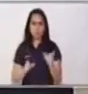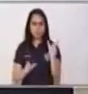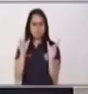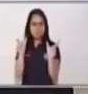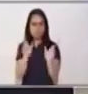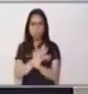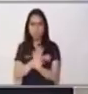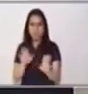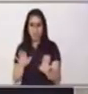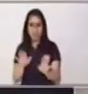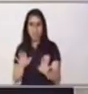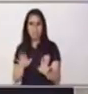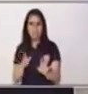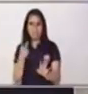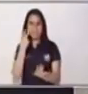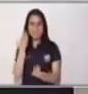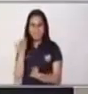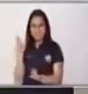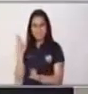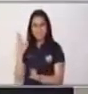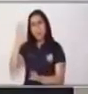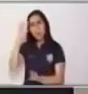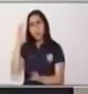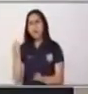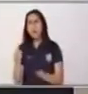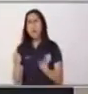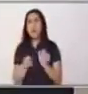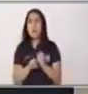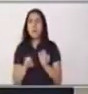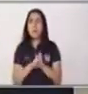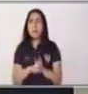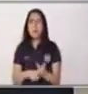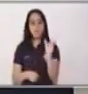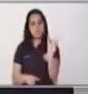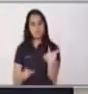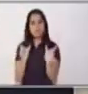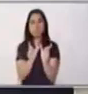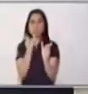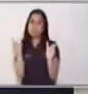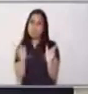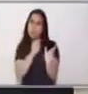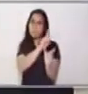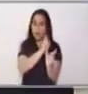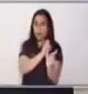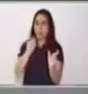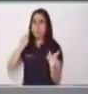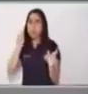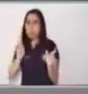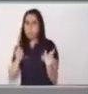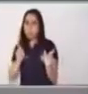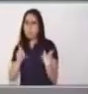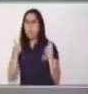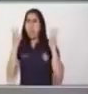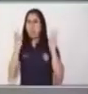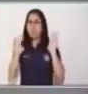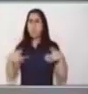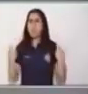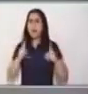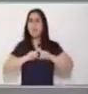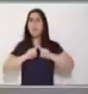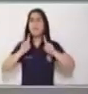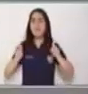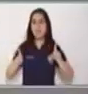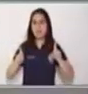escribirlas juntas porque son preguntas de temas diferentes. Una dice, ¿está temblando? Y la otra, ¿dónde